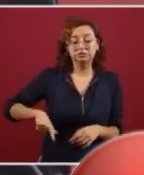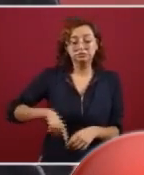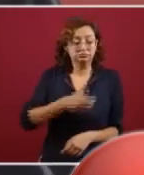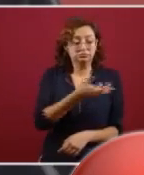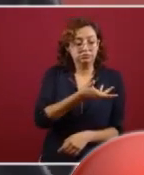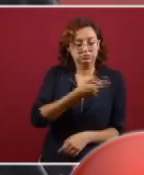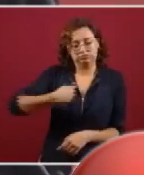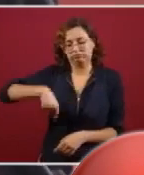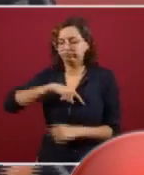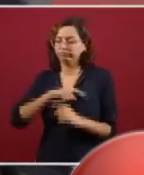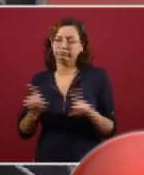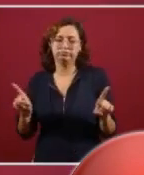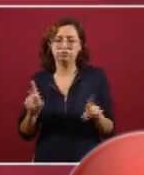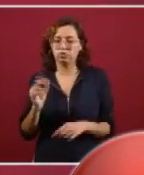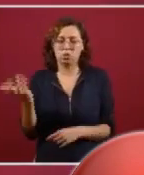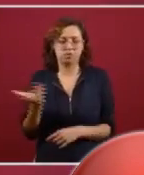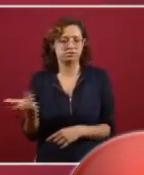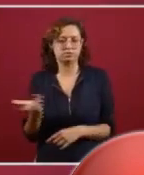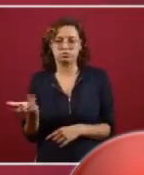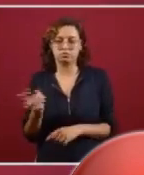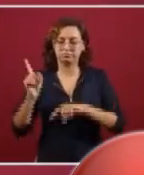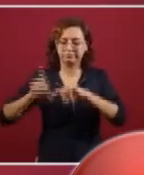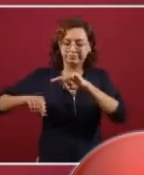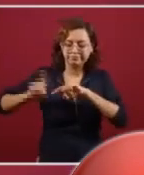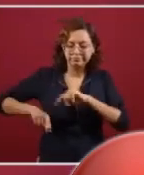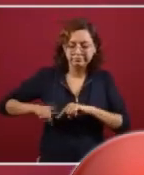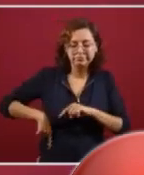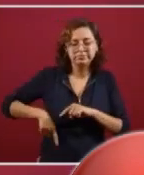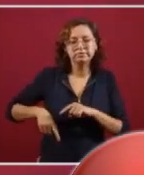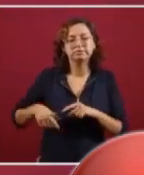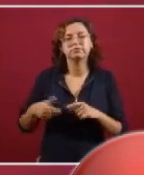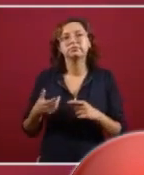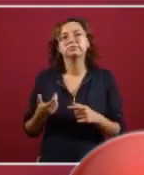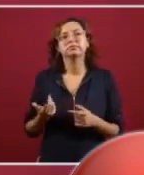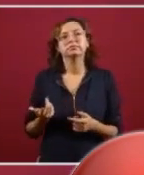independientemente de si